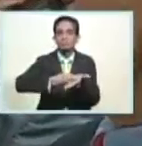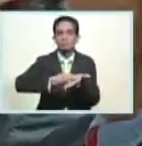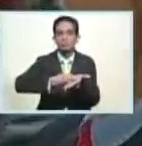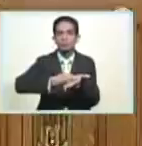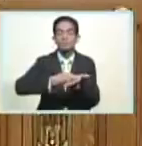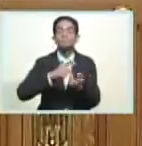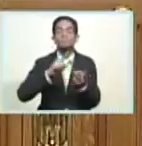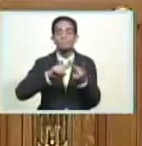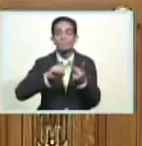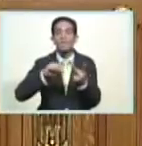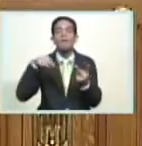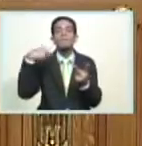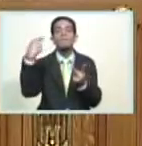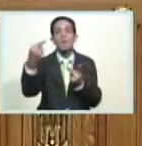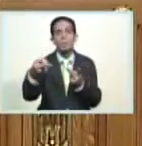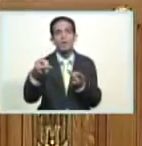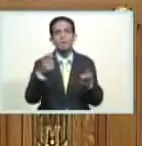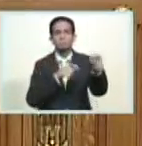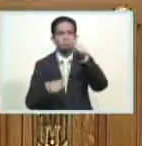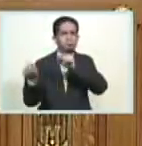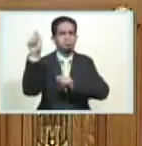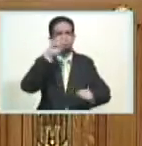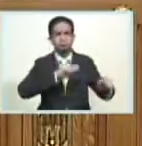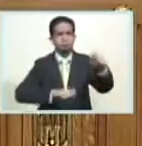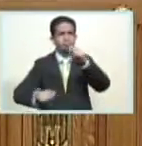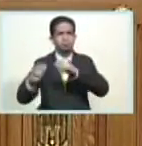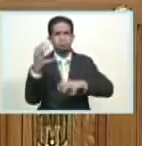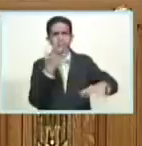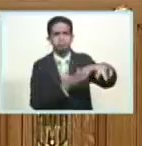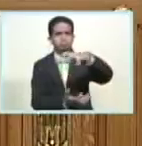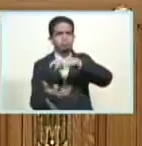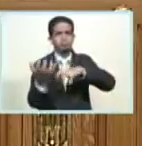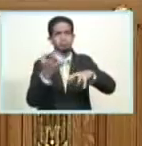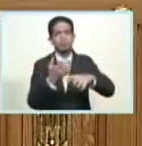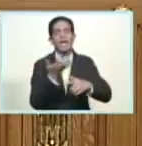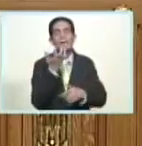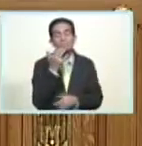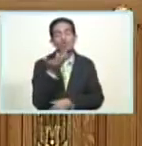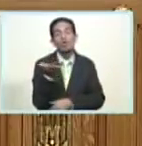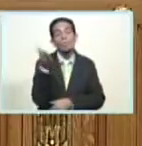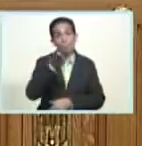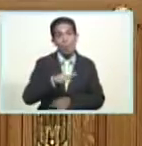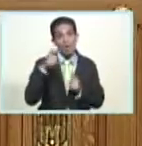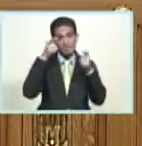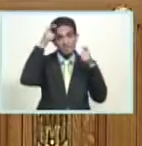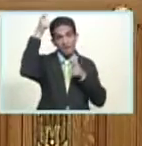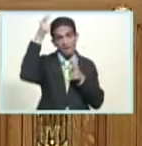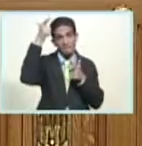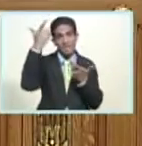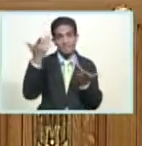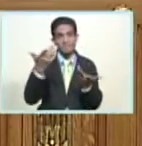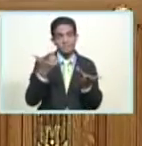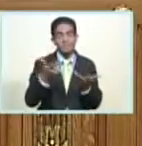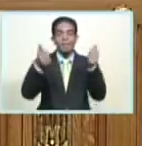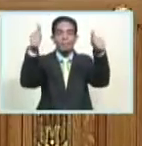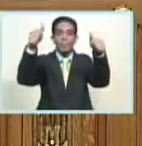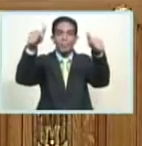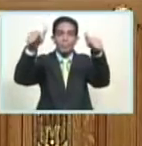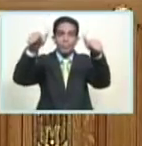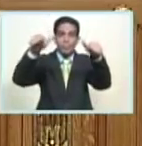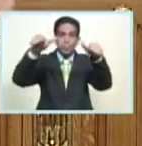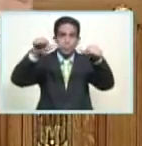Y después vino las tempestades, luego de la partida de nuestro comandante, era de esperar. Y en medio de las